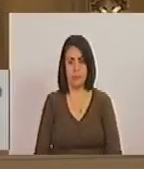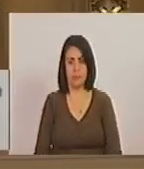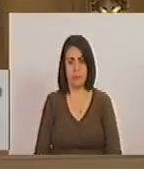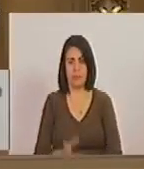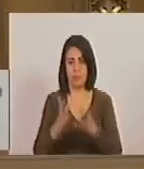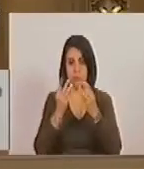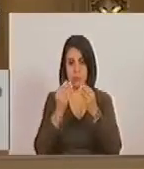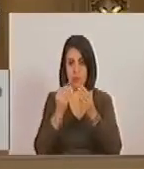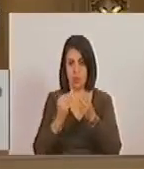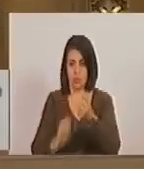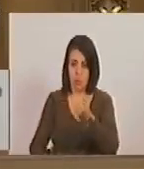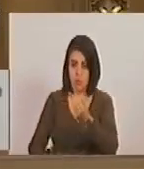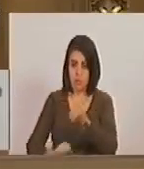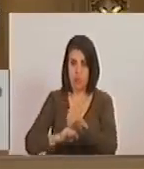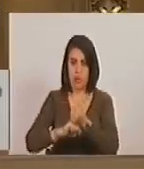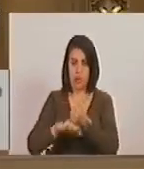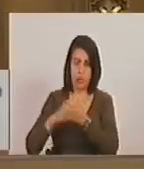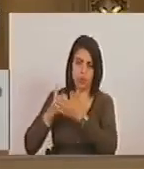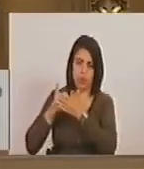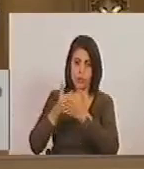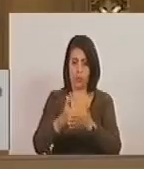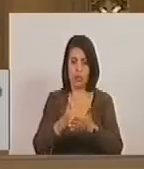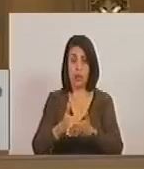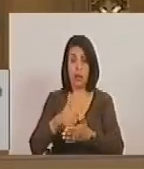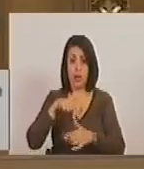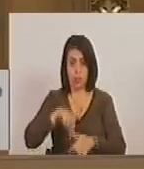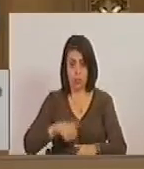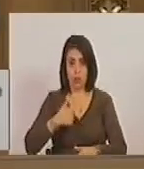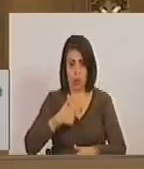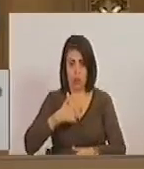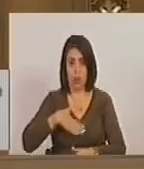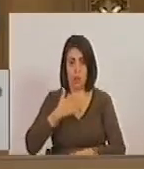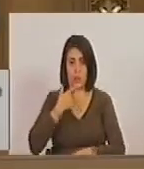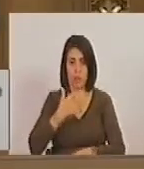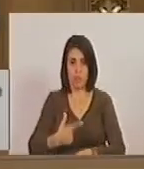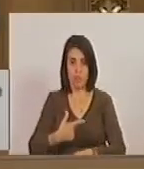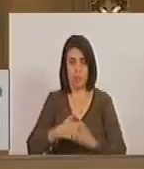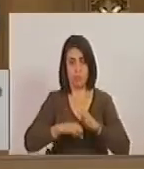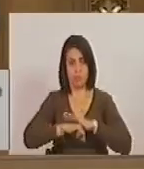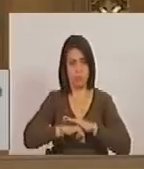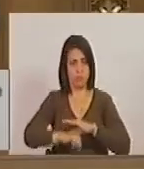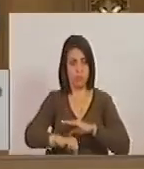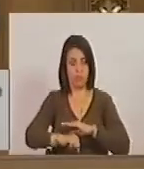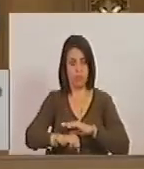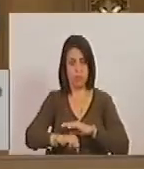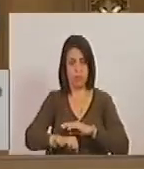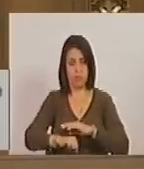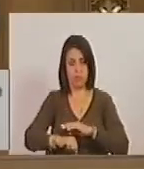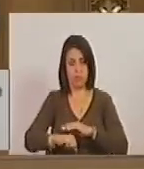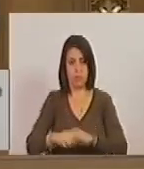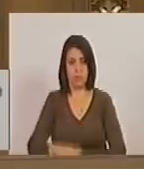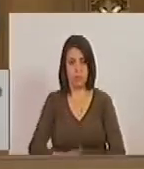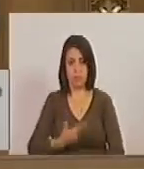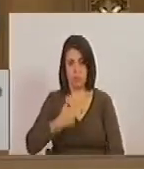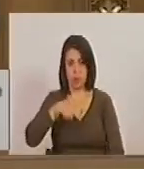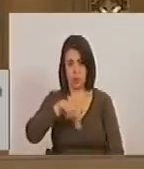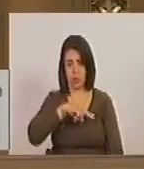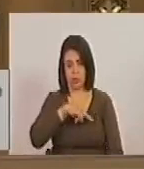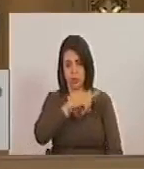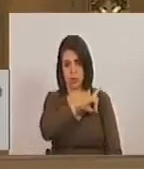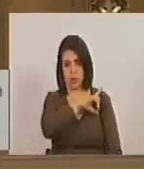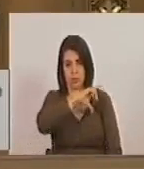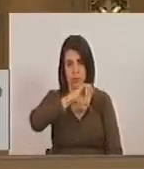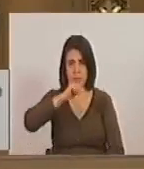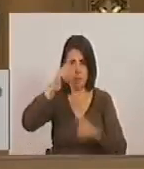mucho aporte y yo puedo decir ahorita que parió a nuestro comandante